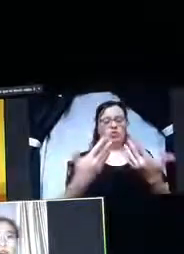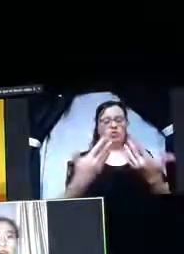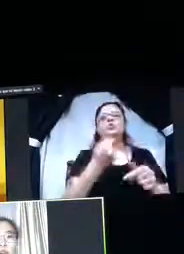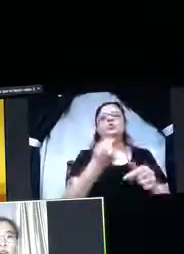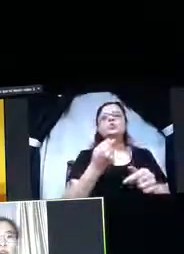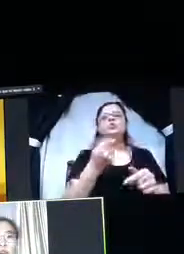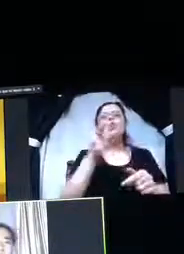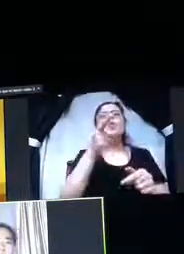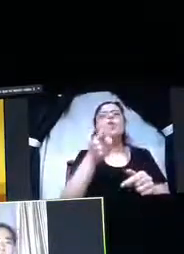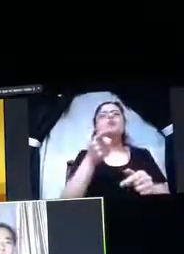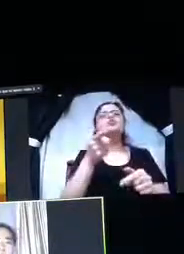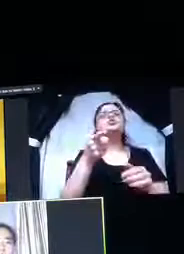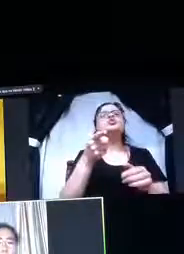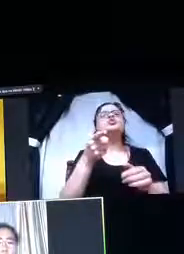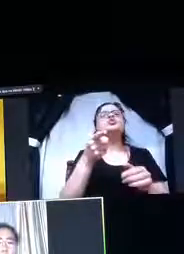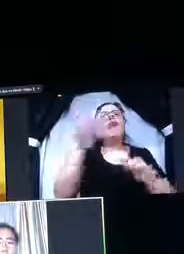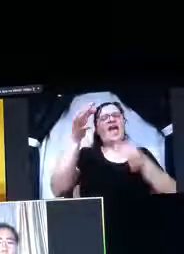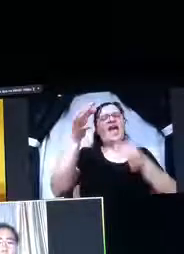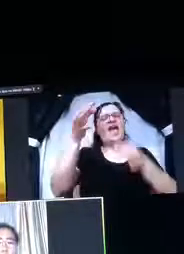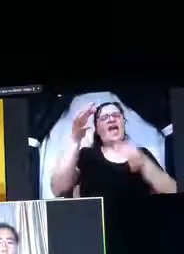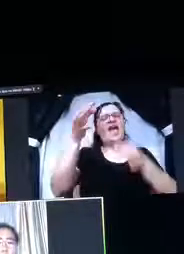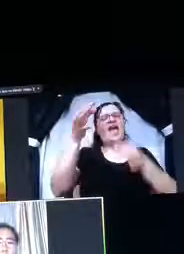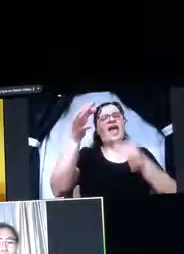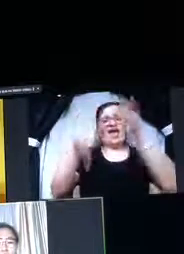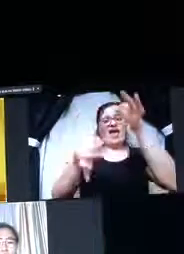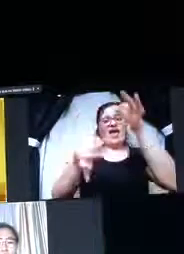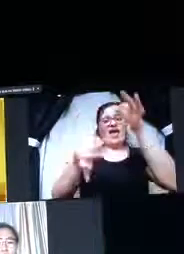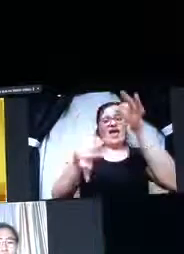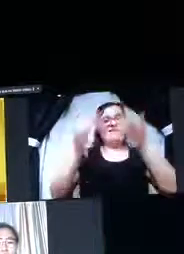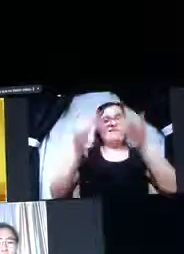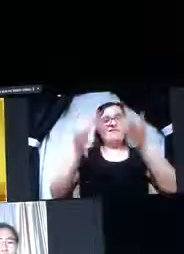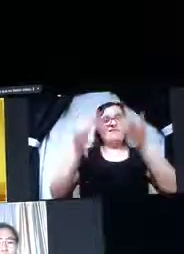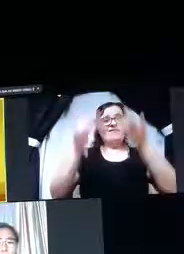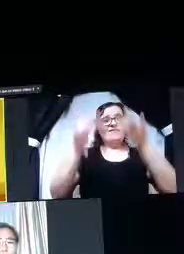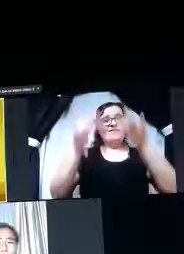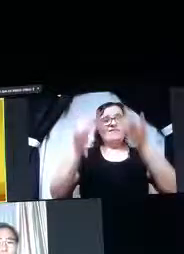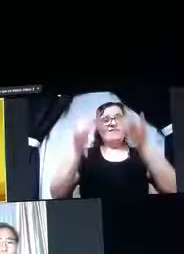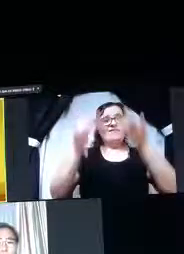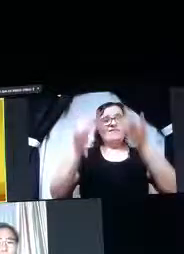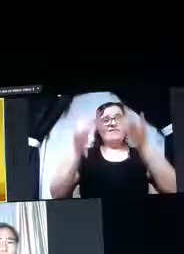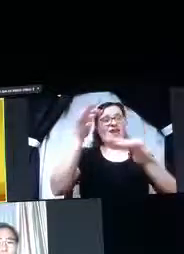experiencia, ¿cómo sugiere las evaluaciones en estos chicos?